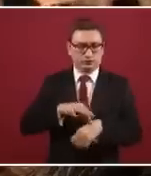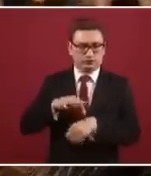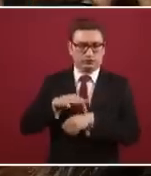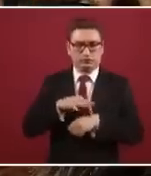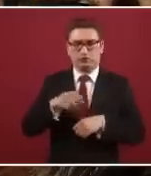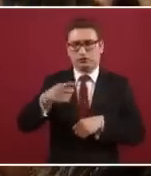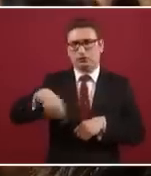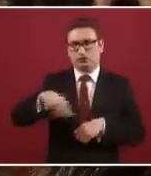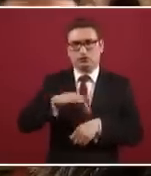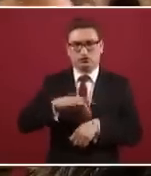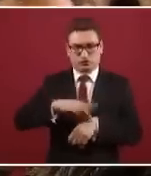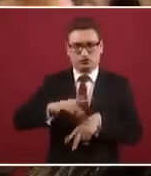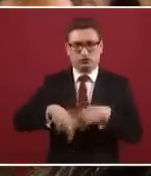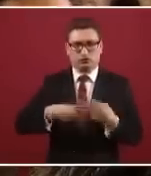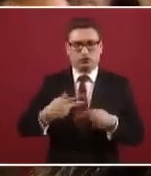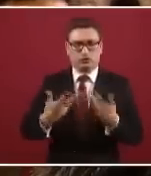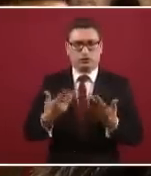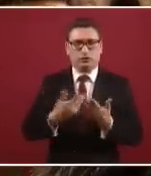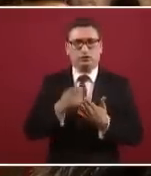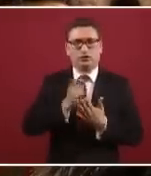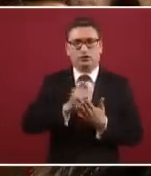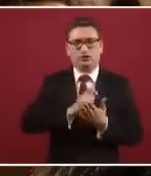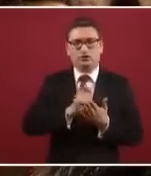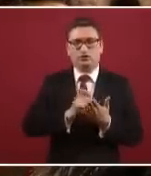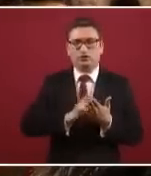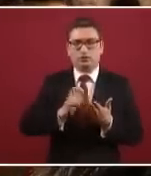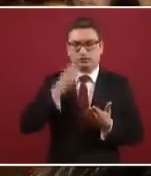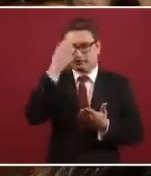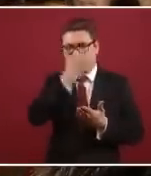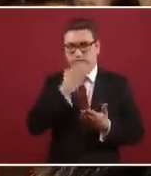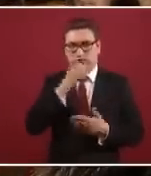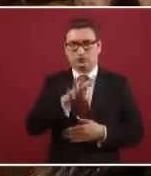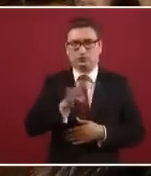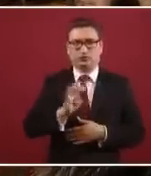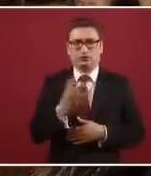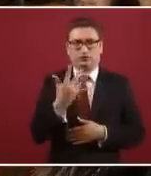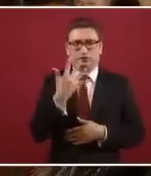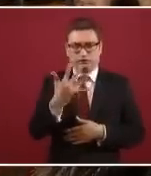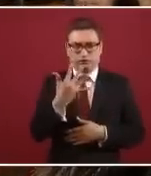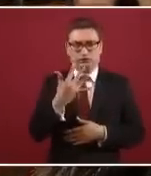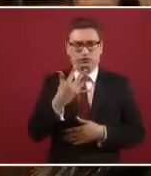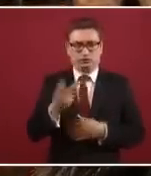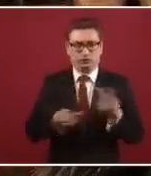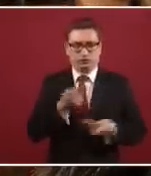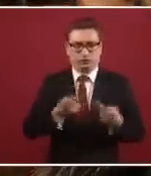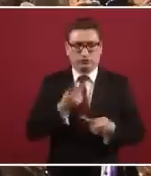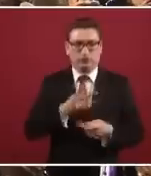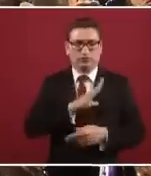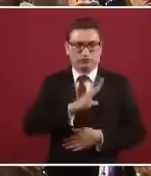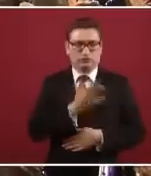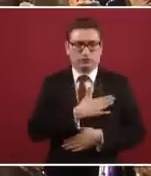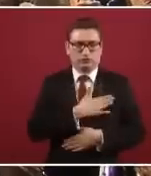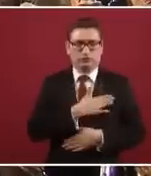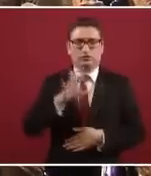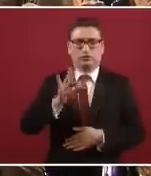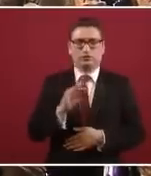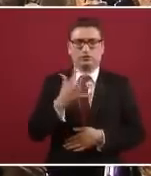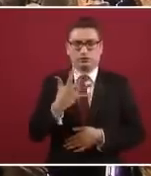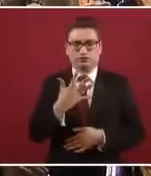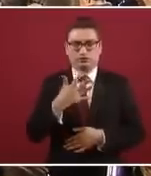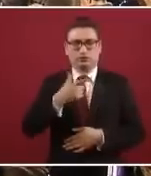Los médicos van a contestar 405 preguntas en español, van a contestar 45 en